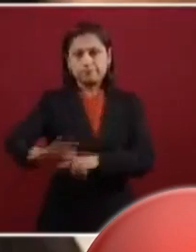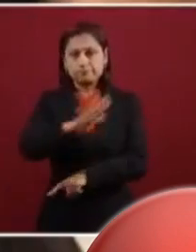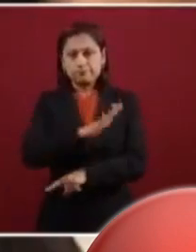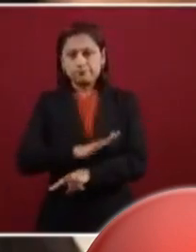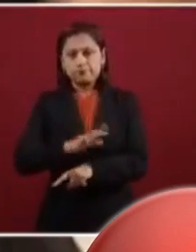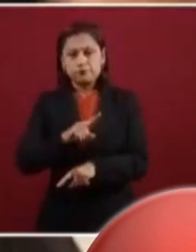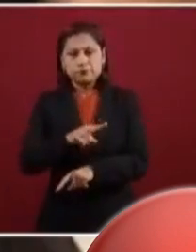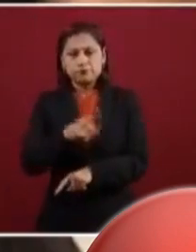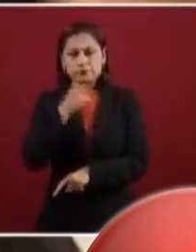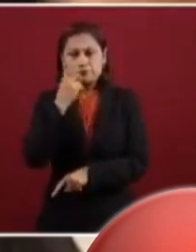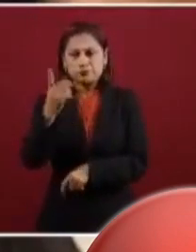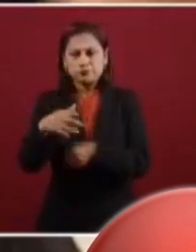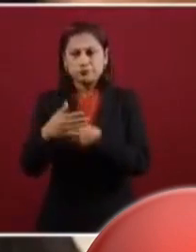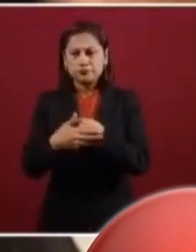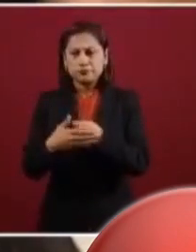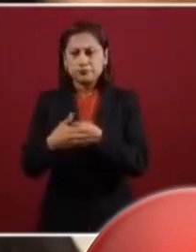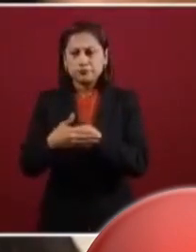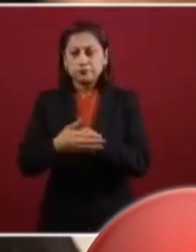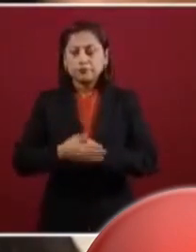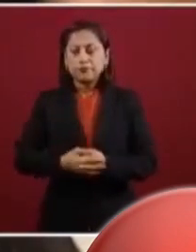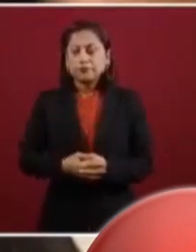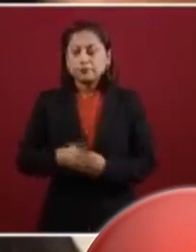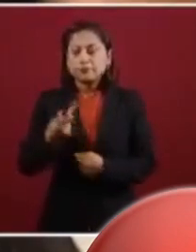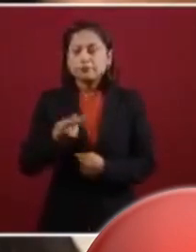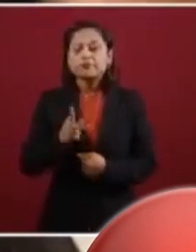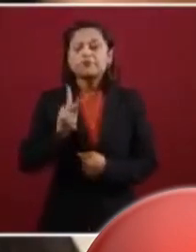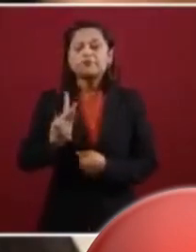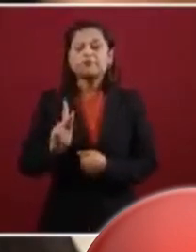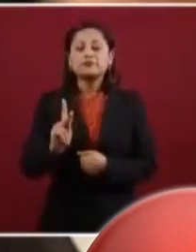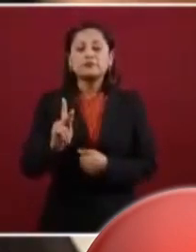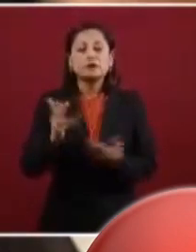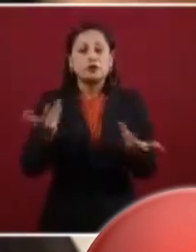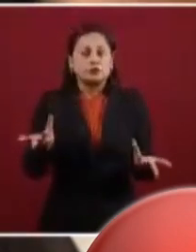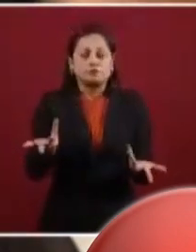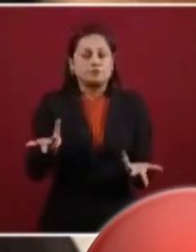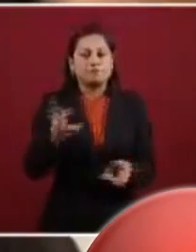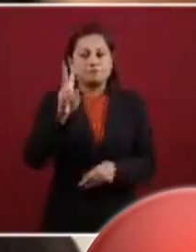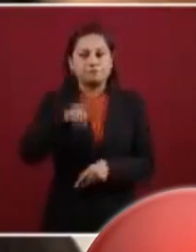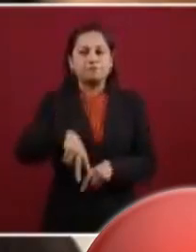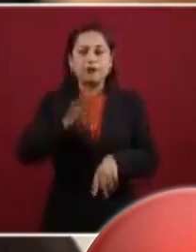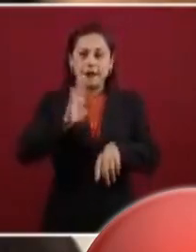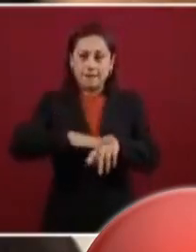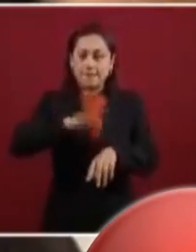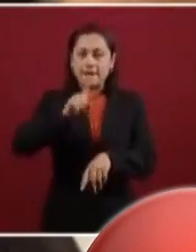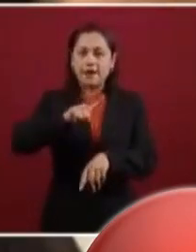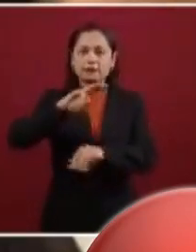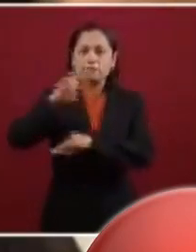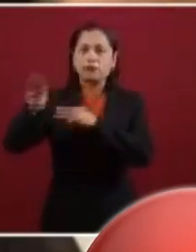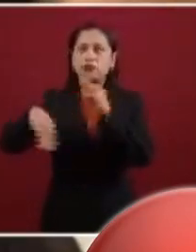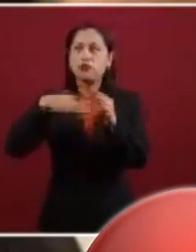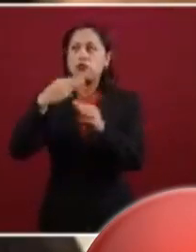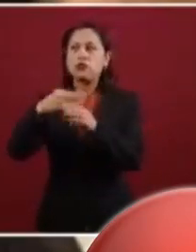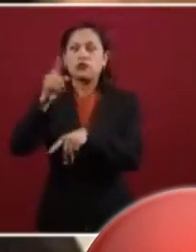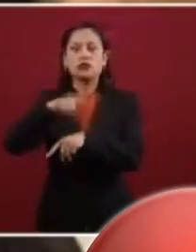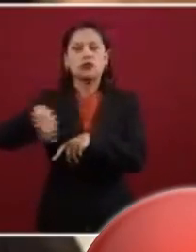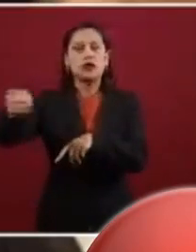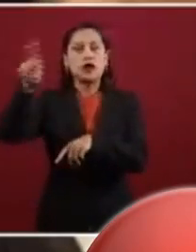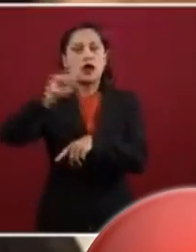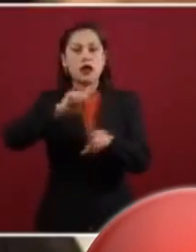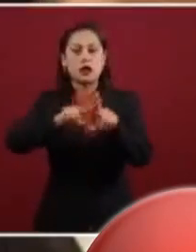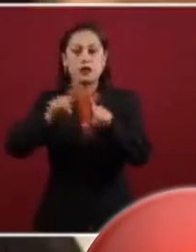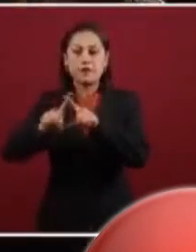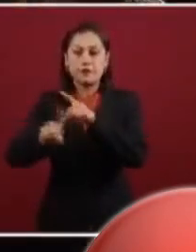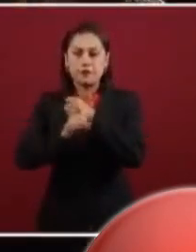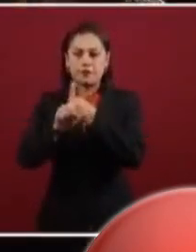próximamente. Y adicionalmente tenemos a nivel global un contexto de estancamiento, franco estancamiento. La